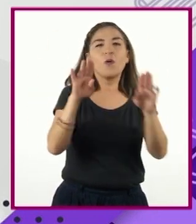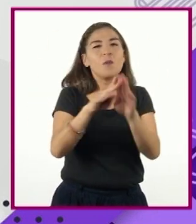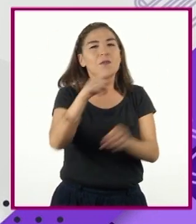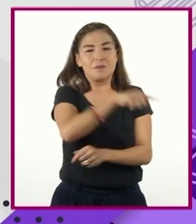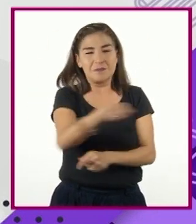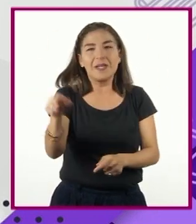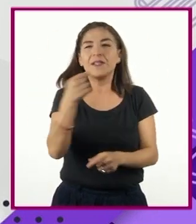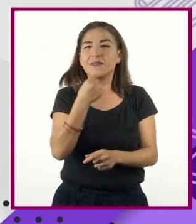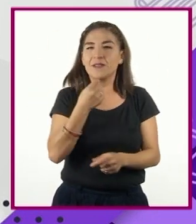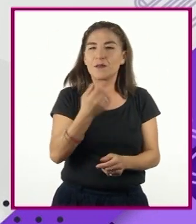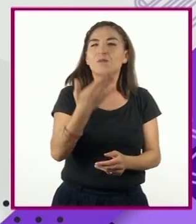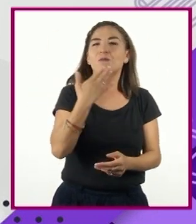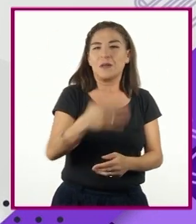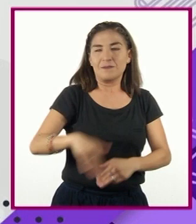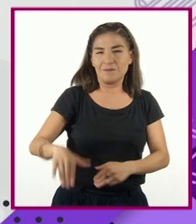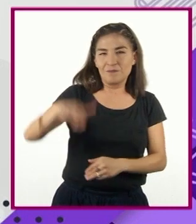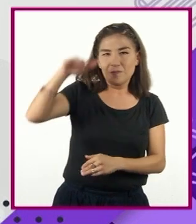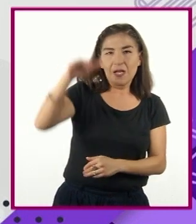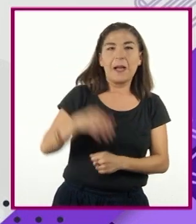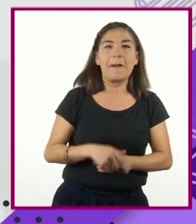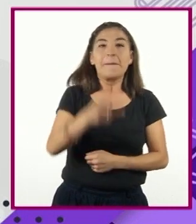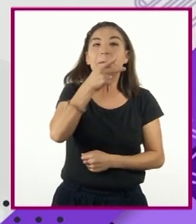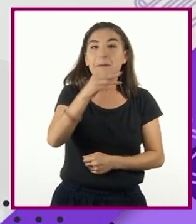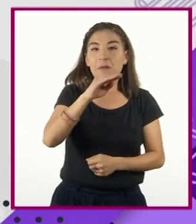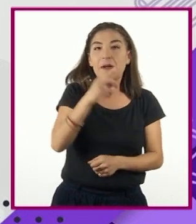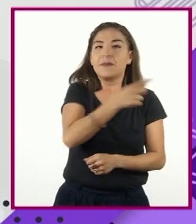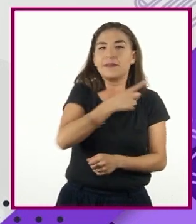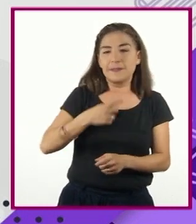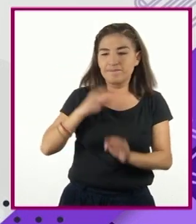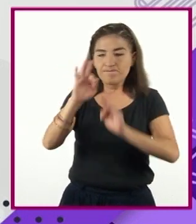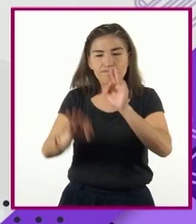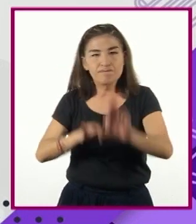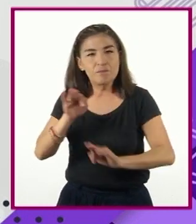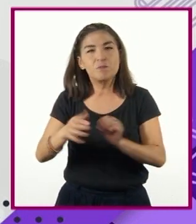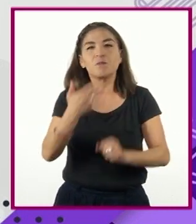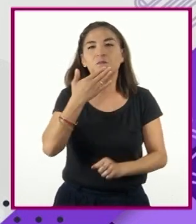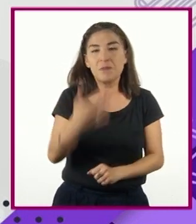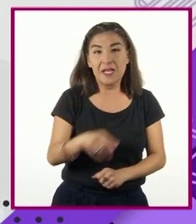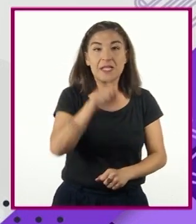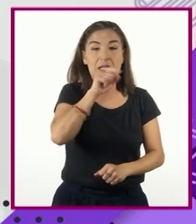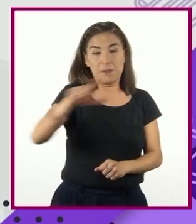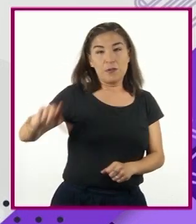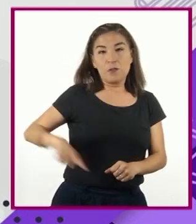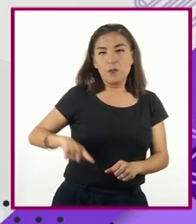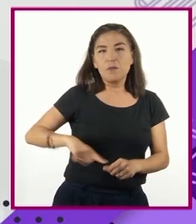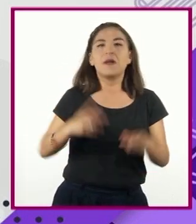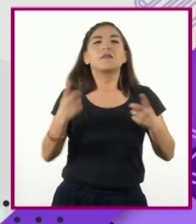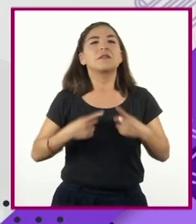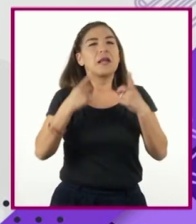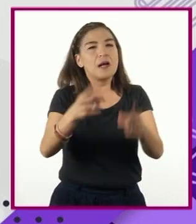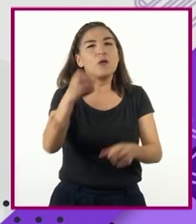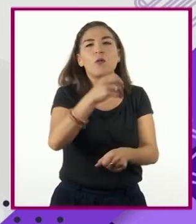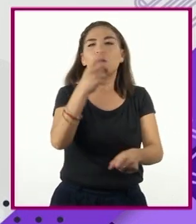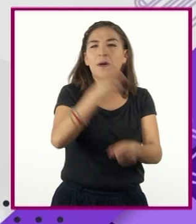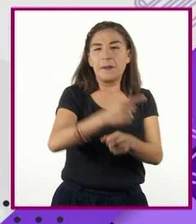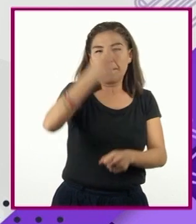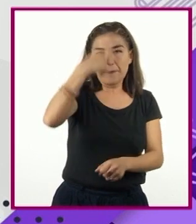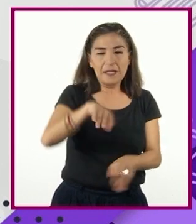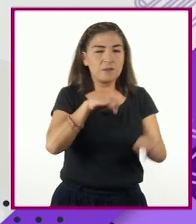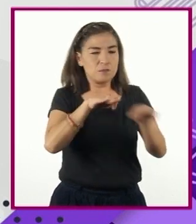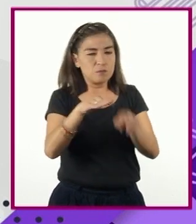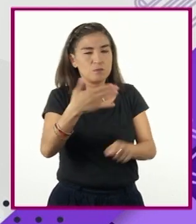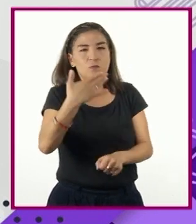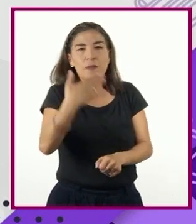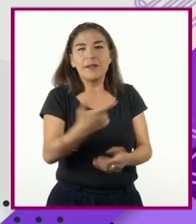integral. Corresponde a los padres satisfacer dichas necesidades y al Estado brindar oportunidades para un trabajo digno y